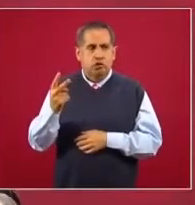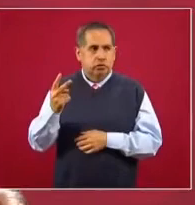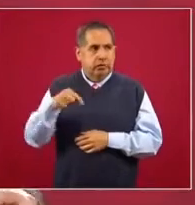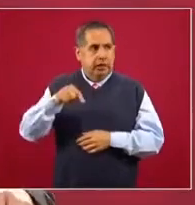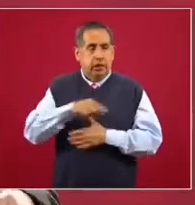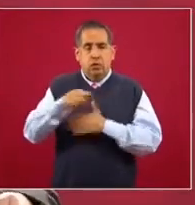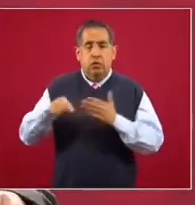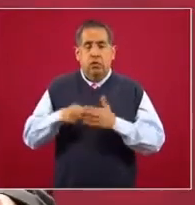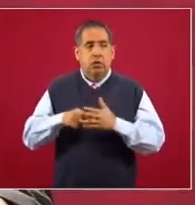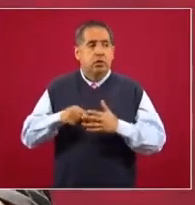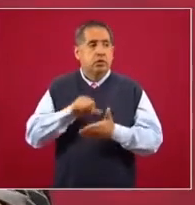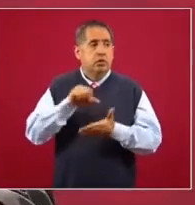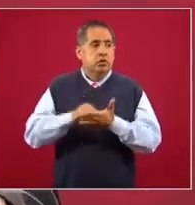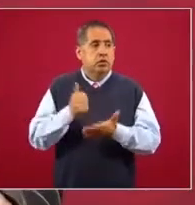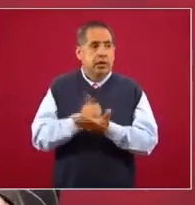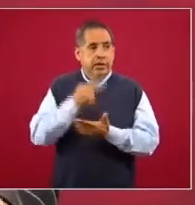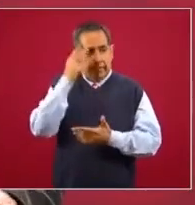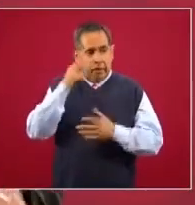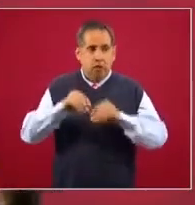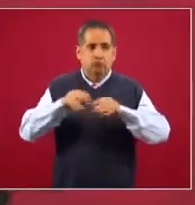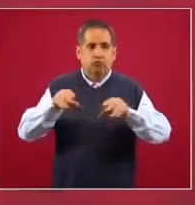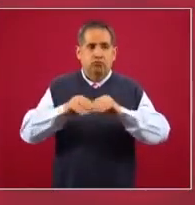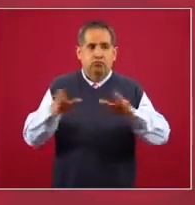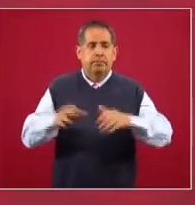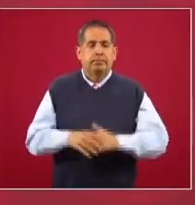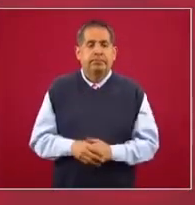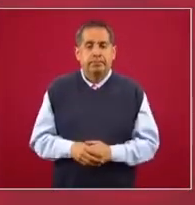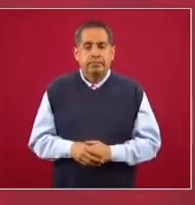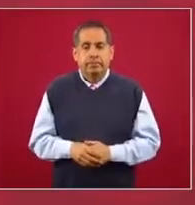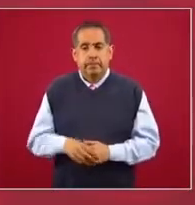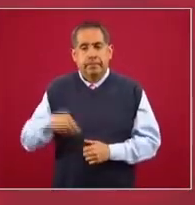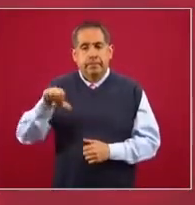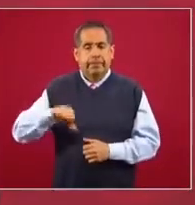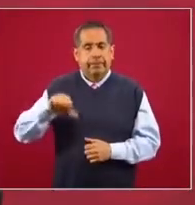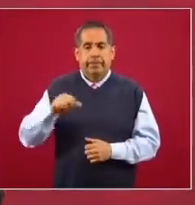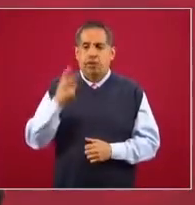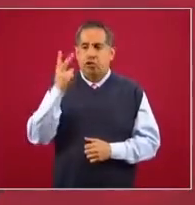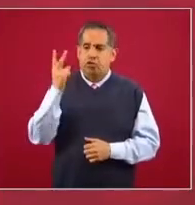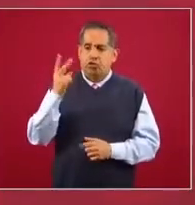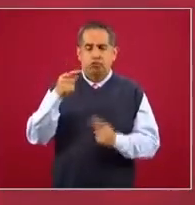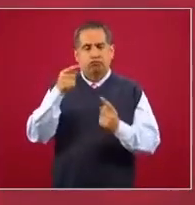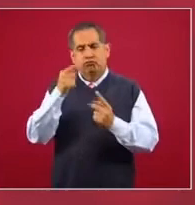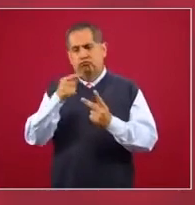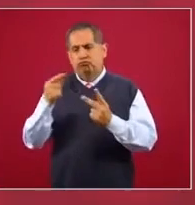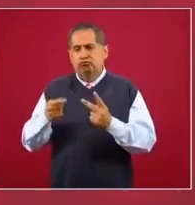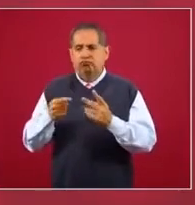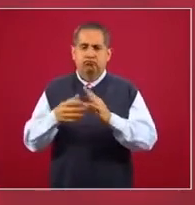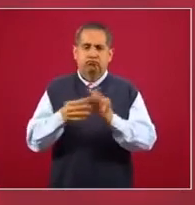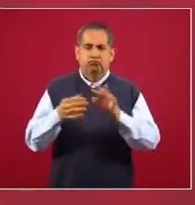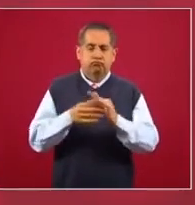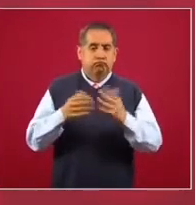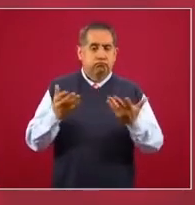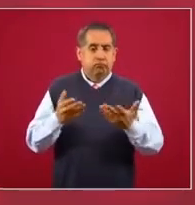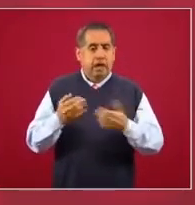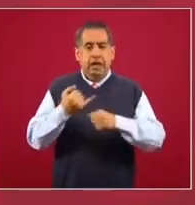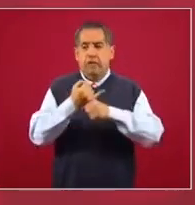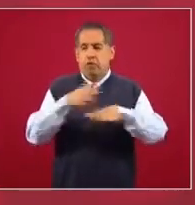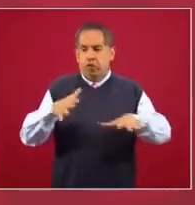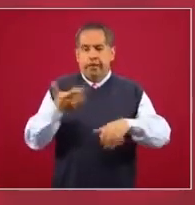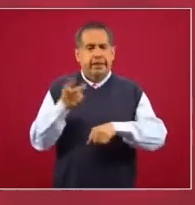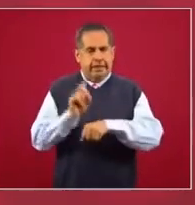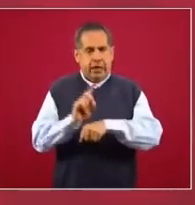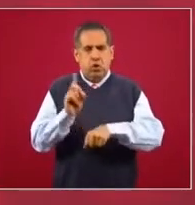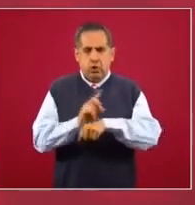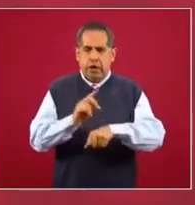Palacio Nacional de México, en la Ciudad de México. Hoy vamos a tener dos elementos en la presentación. Una es el informe técnico